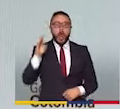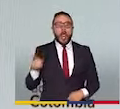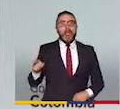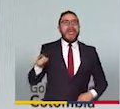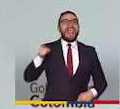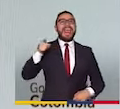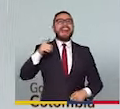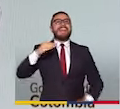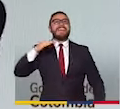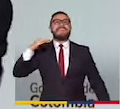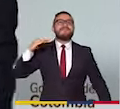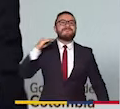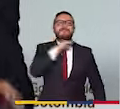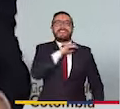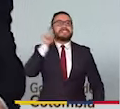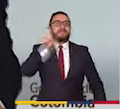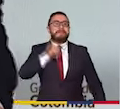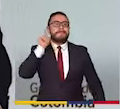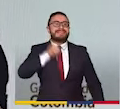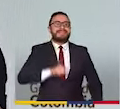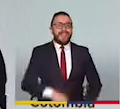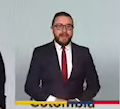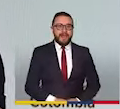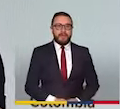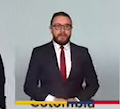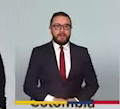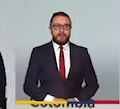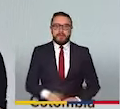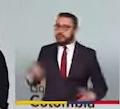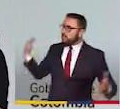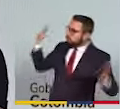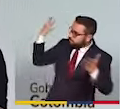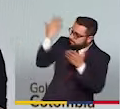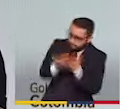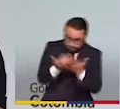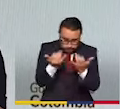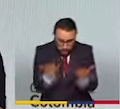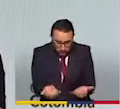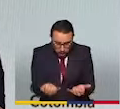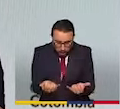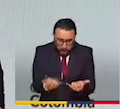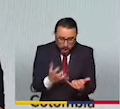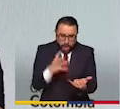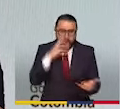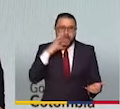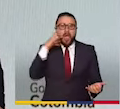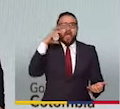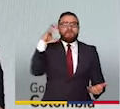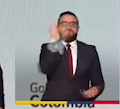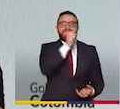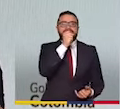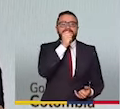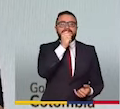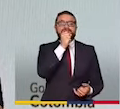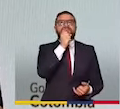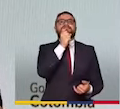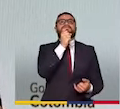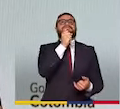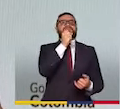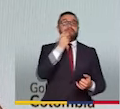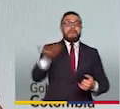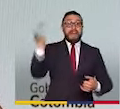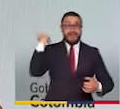Podemos decir lo mismo hoy, o qué era lo que estaba intentando decir el que fue el director del DAS y que en ese momento oficiaba